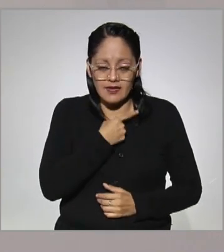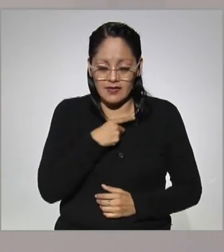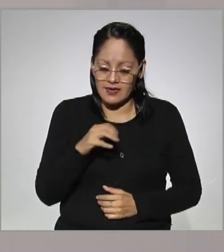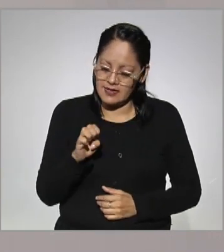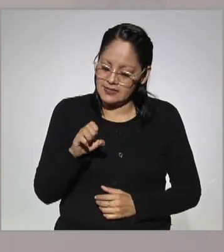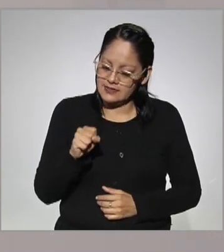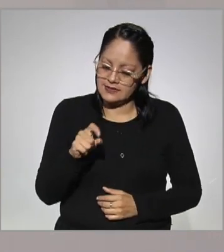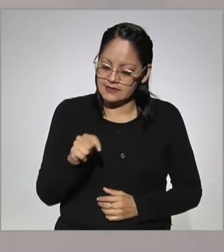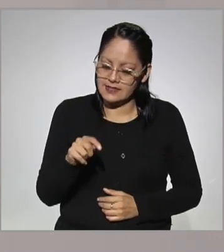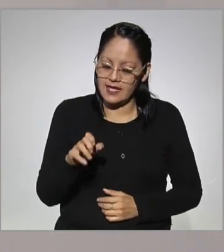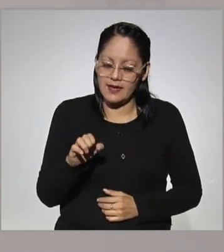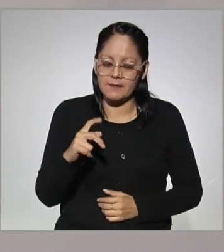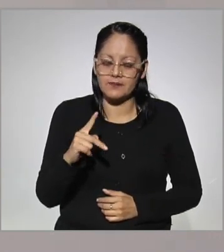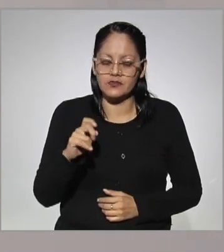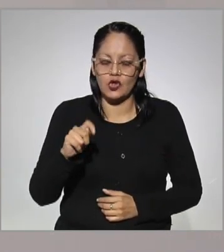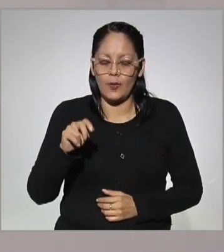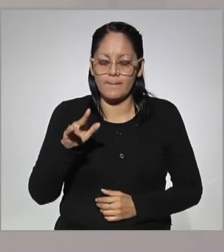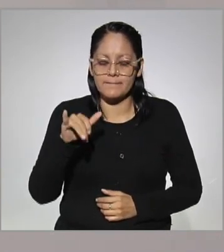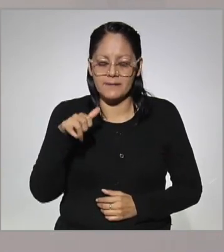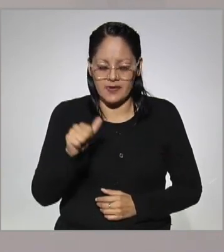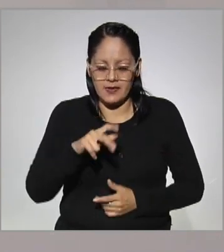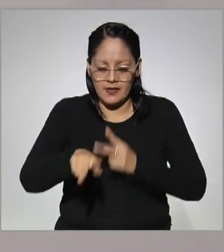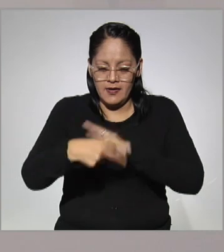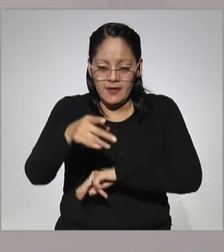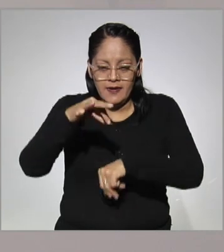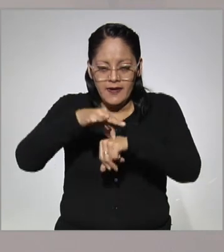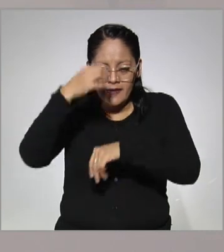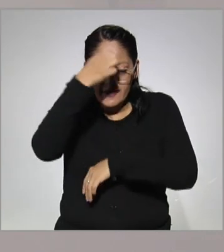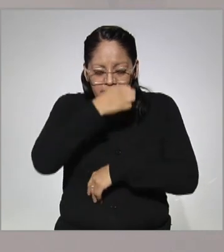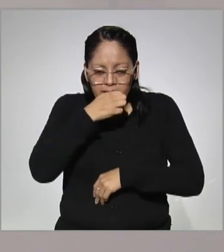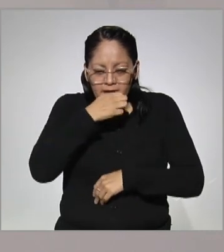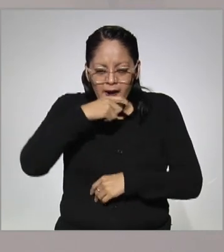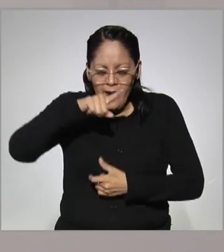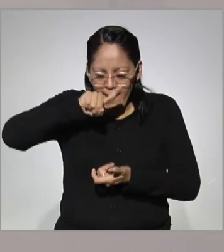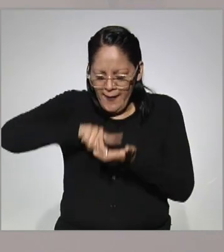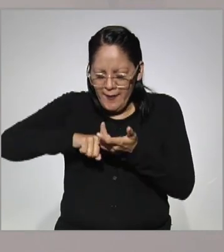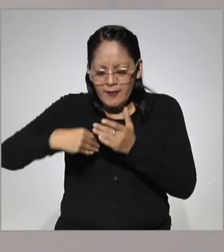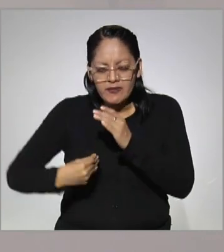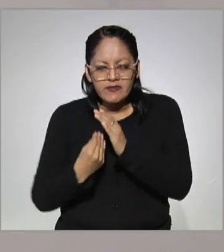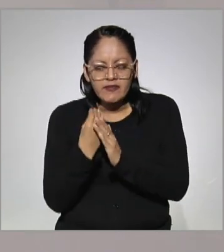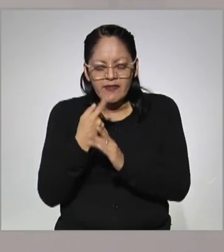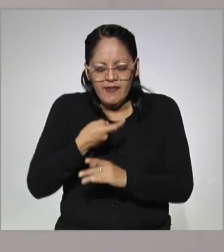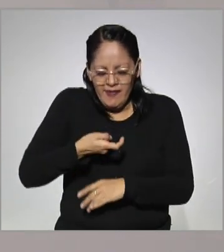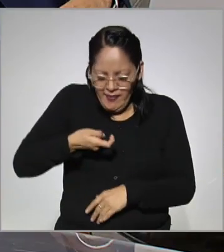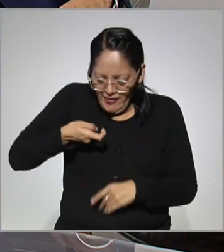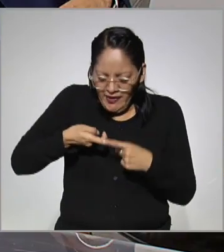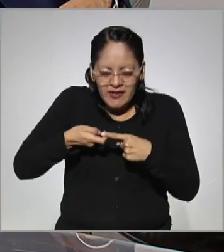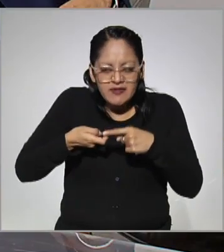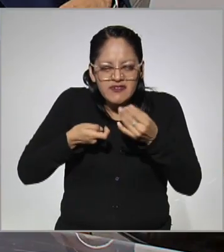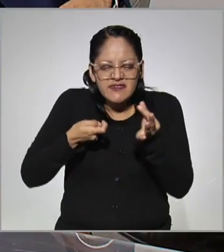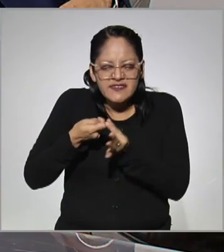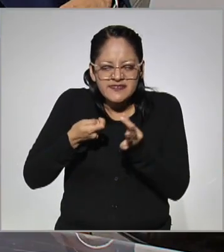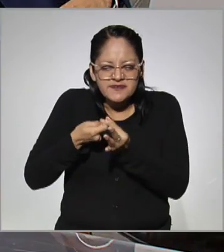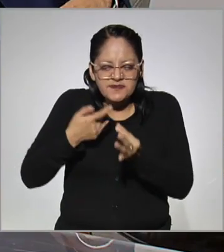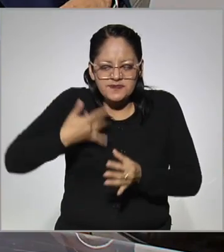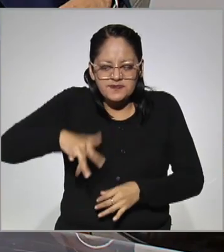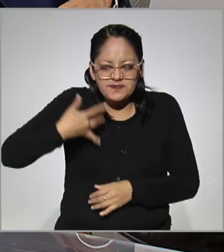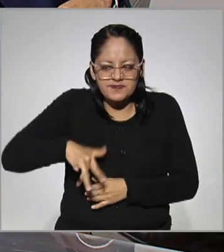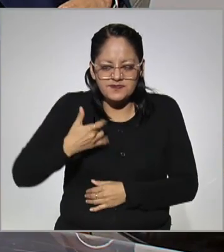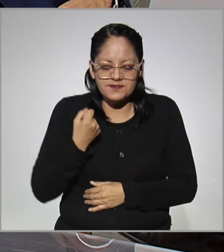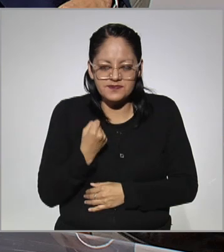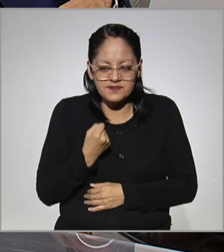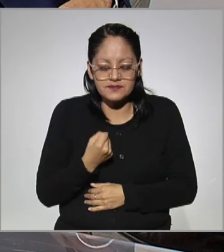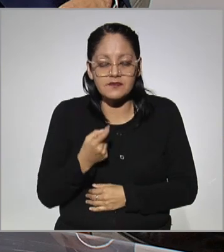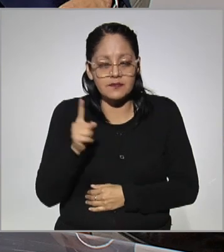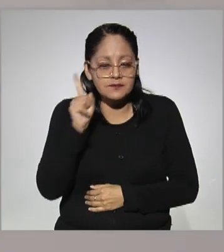esterectomía, antes de llegar al examen le pusieron un gancho que le lastimó muchísimo y entonces a